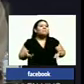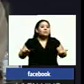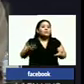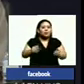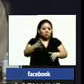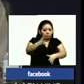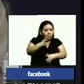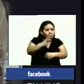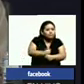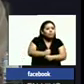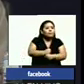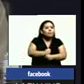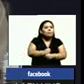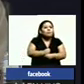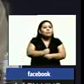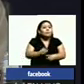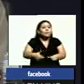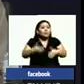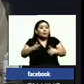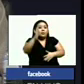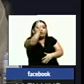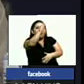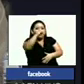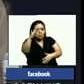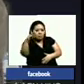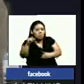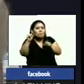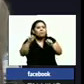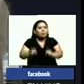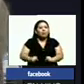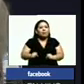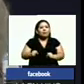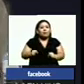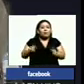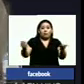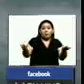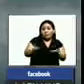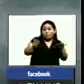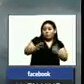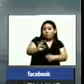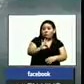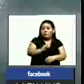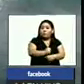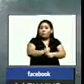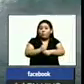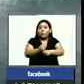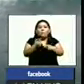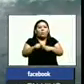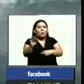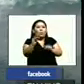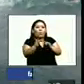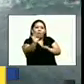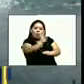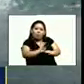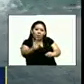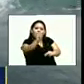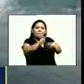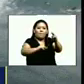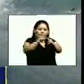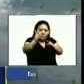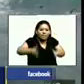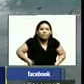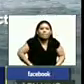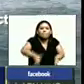haya más Confianza Y que el país Se convierta En un país Más seguro Pero aún falta Mejorar Infraestructura vial